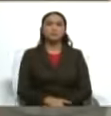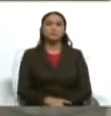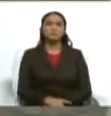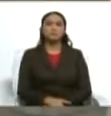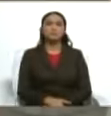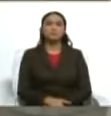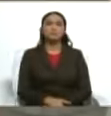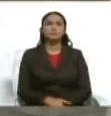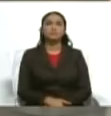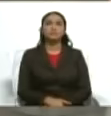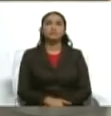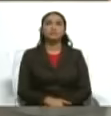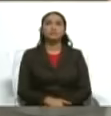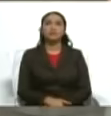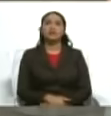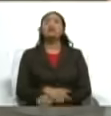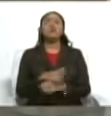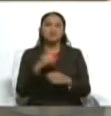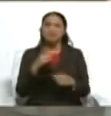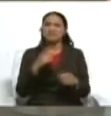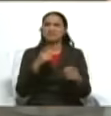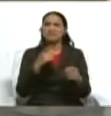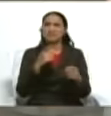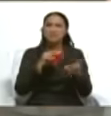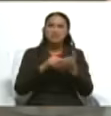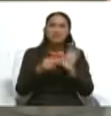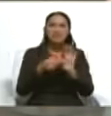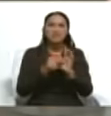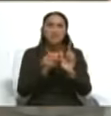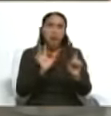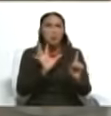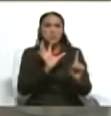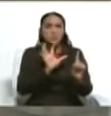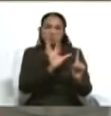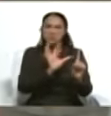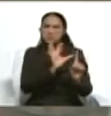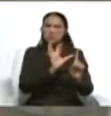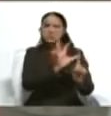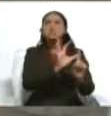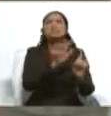tiene abrumada a la República Cooperativa de Guyana, que es